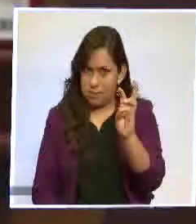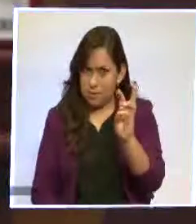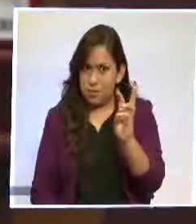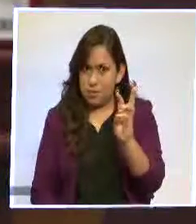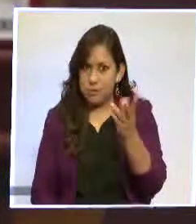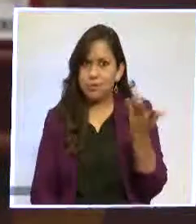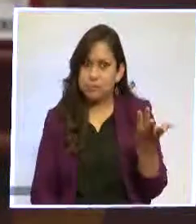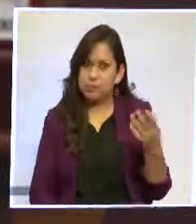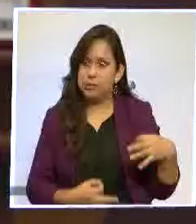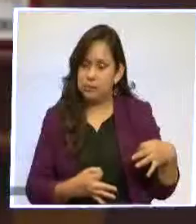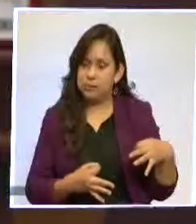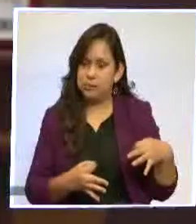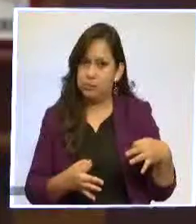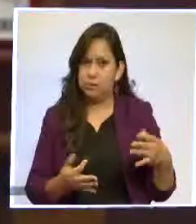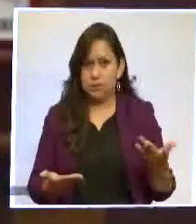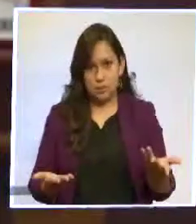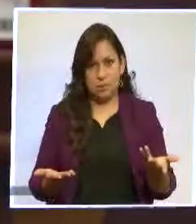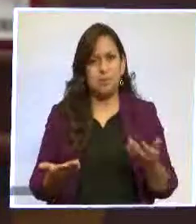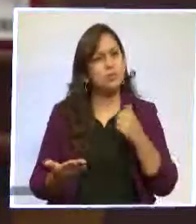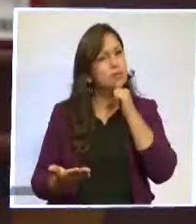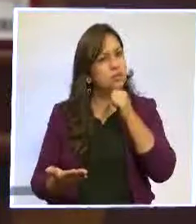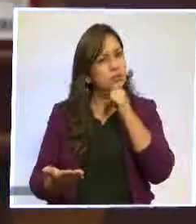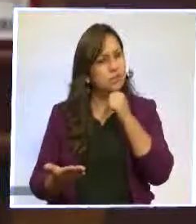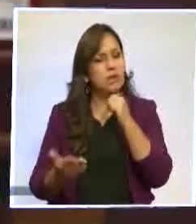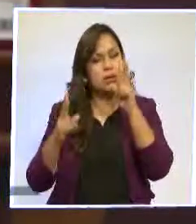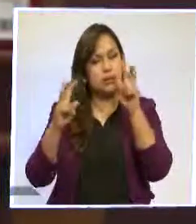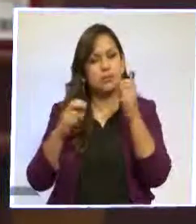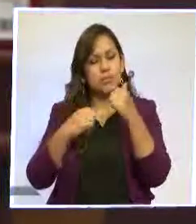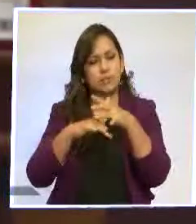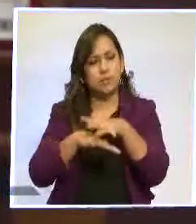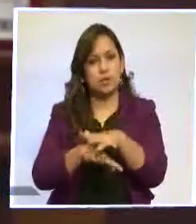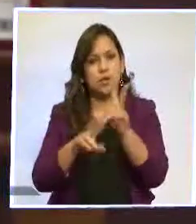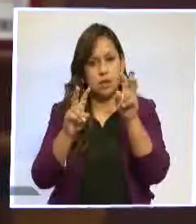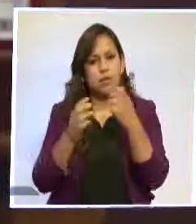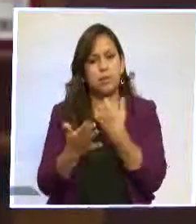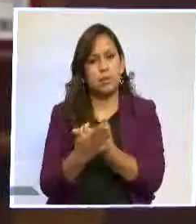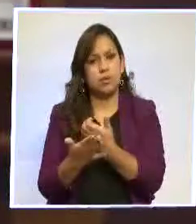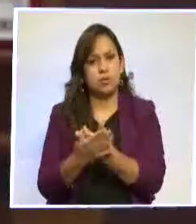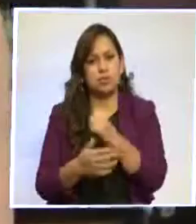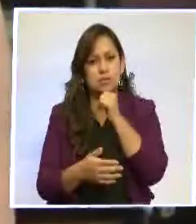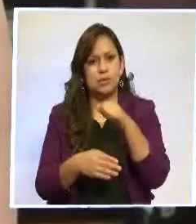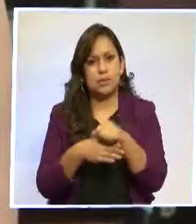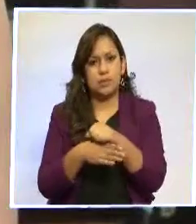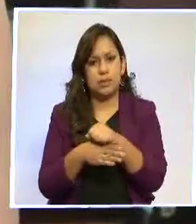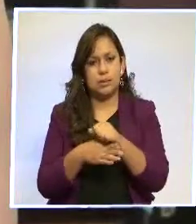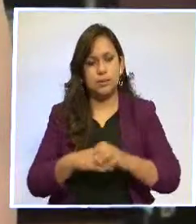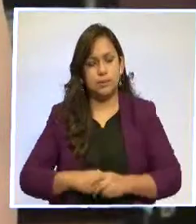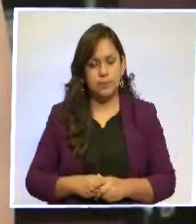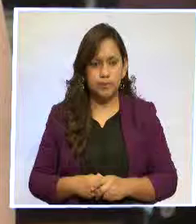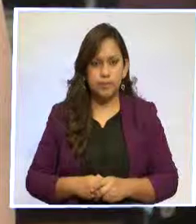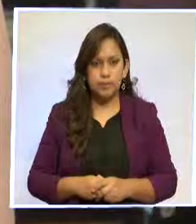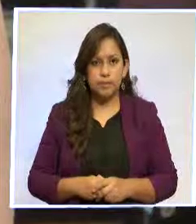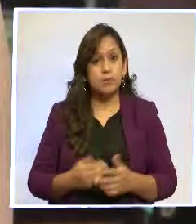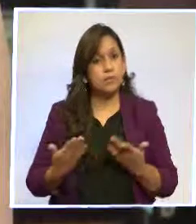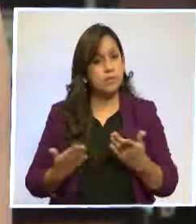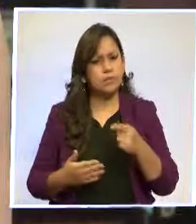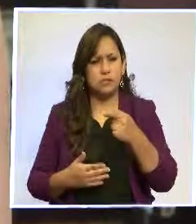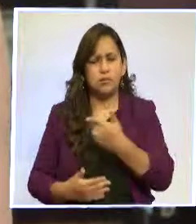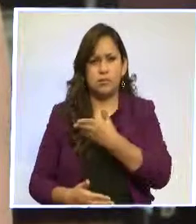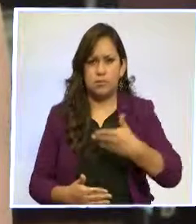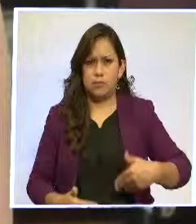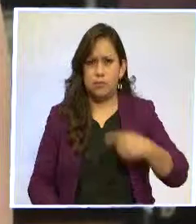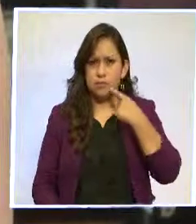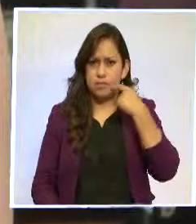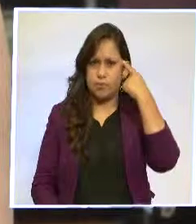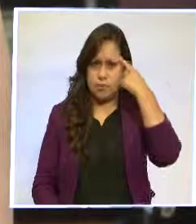que estamos con las cuentas pendientes en materia de integración en los aspectos mucho más prácticos. Y al respecto, en cierta medida, el presidente Correa durante